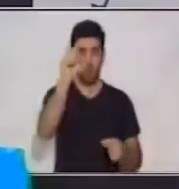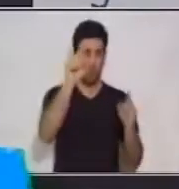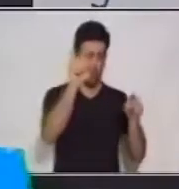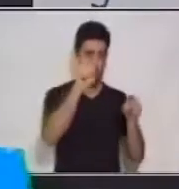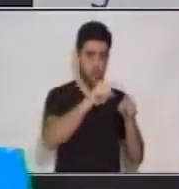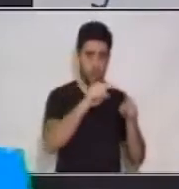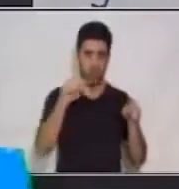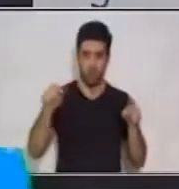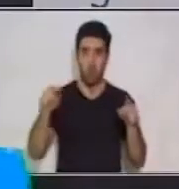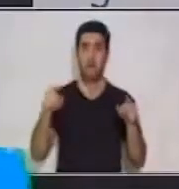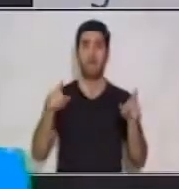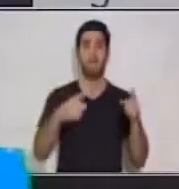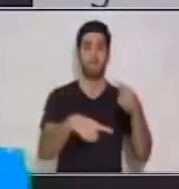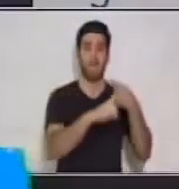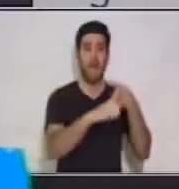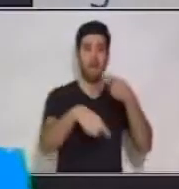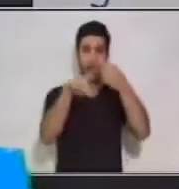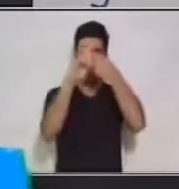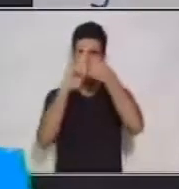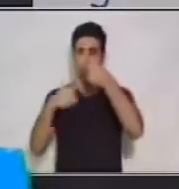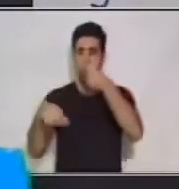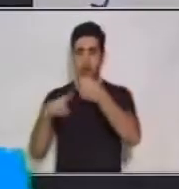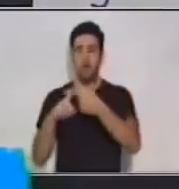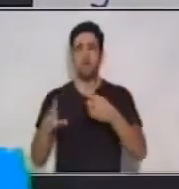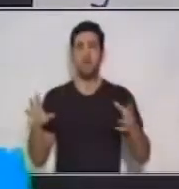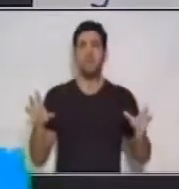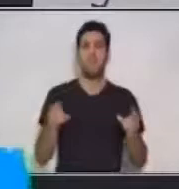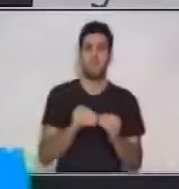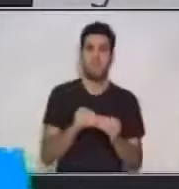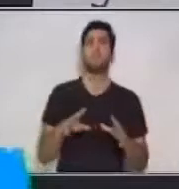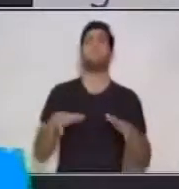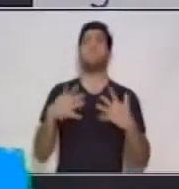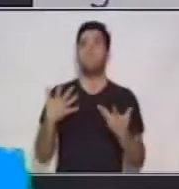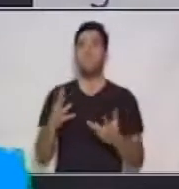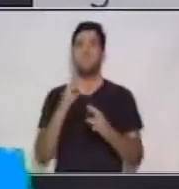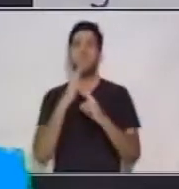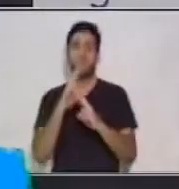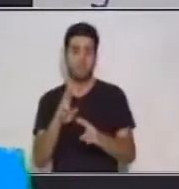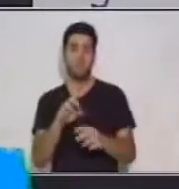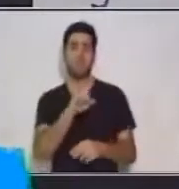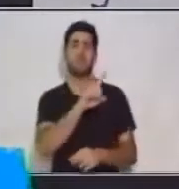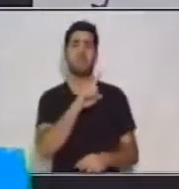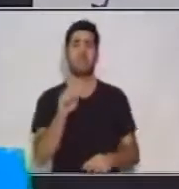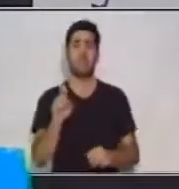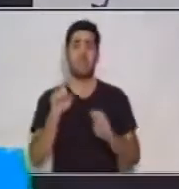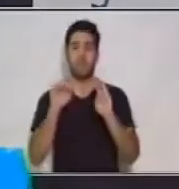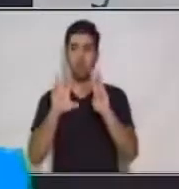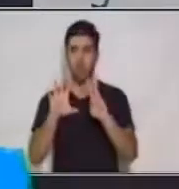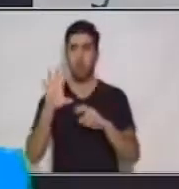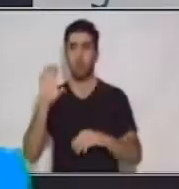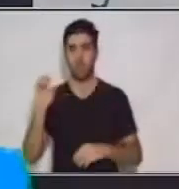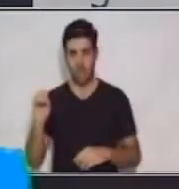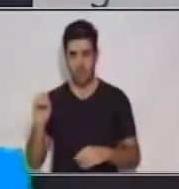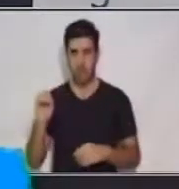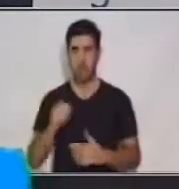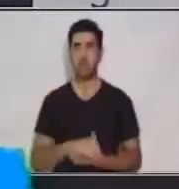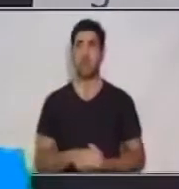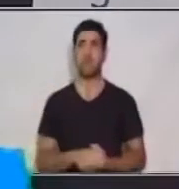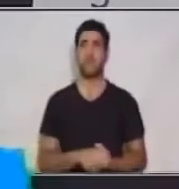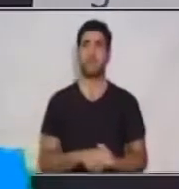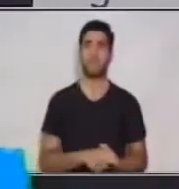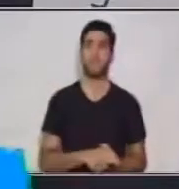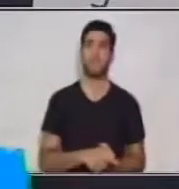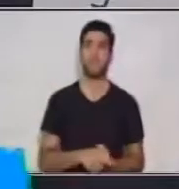tres lados, los tres ángulos, vamos a tener un resultado igual a 180